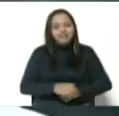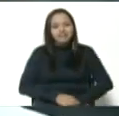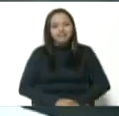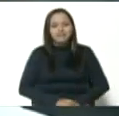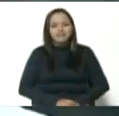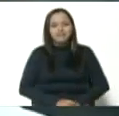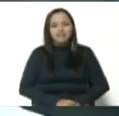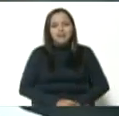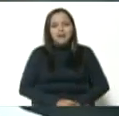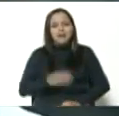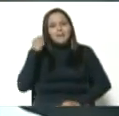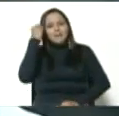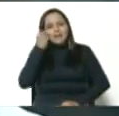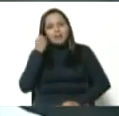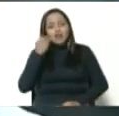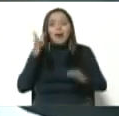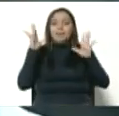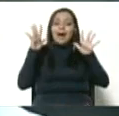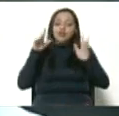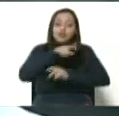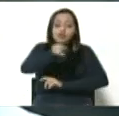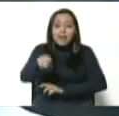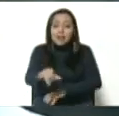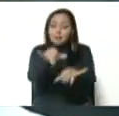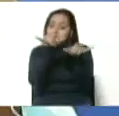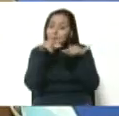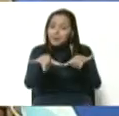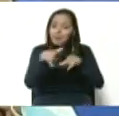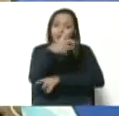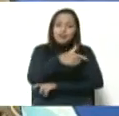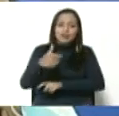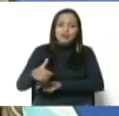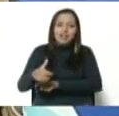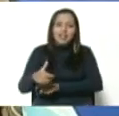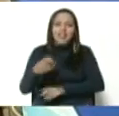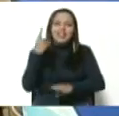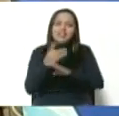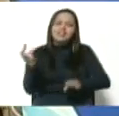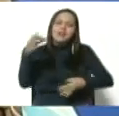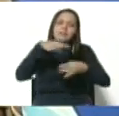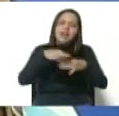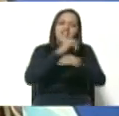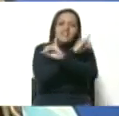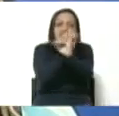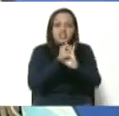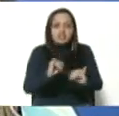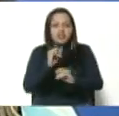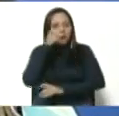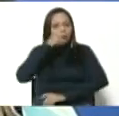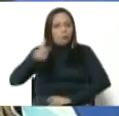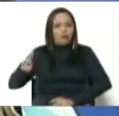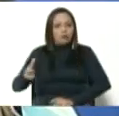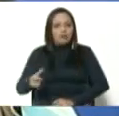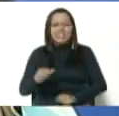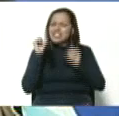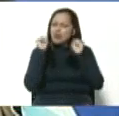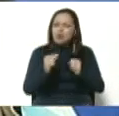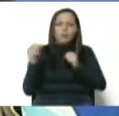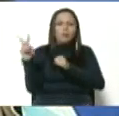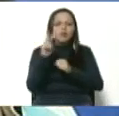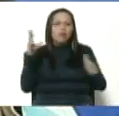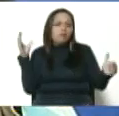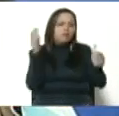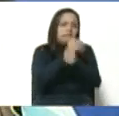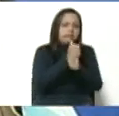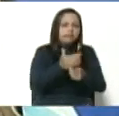que son las manos de ustedes las encargadas de sembrar la prosperidad que seguramente Venezuela va a lograr.